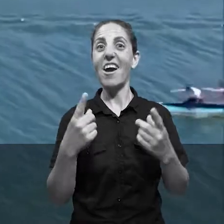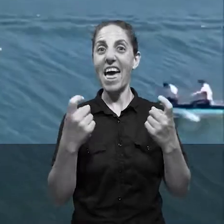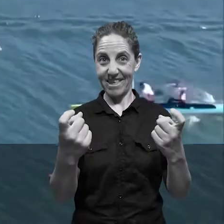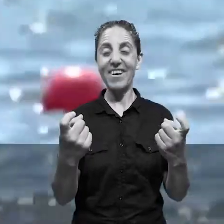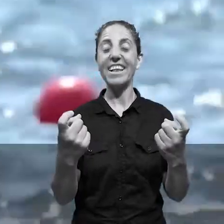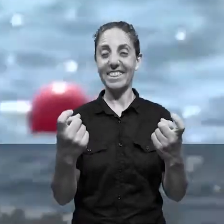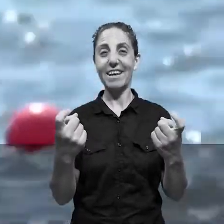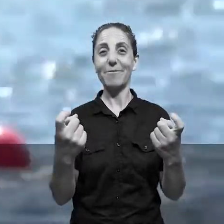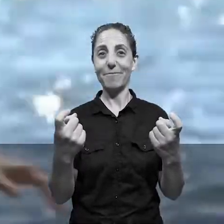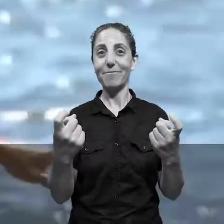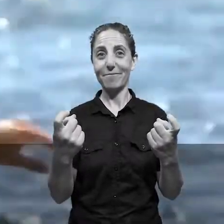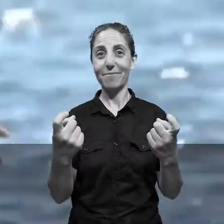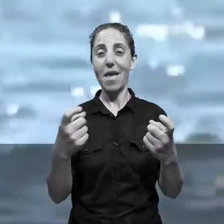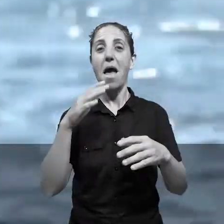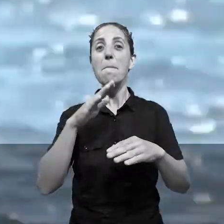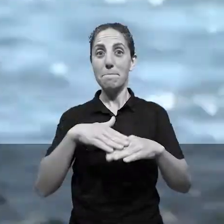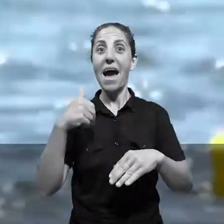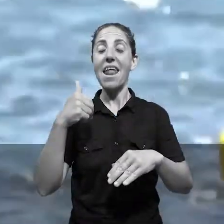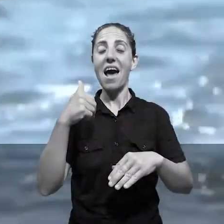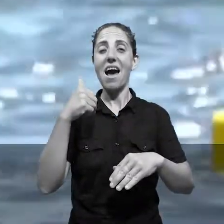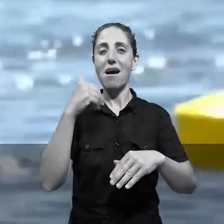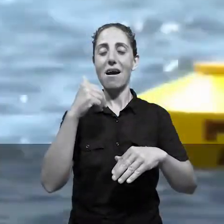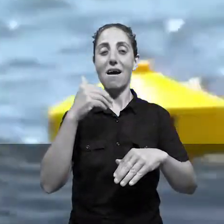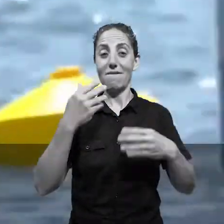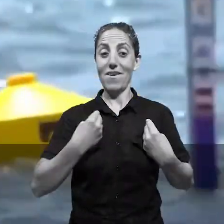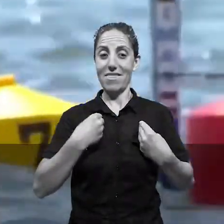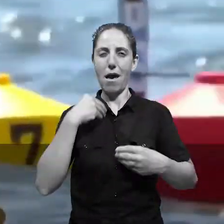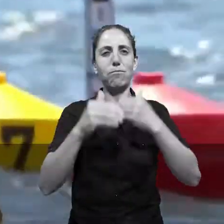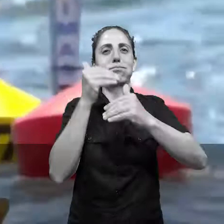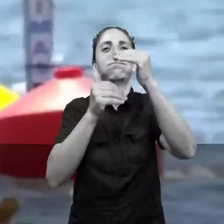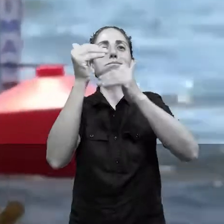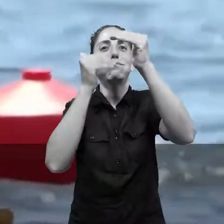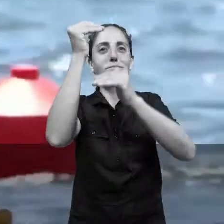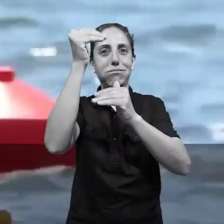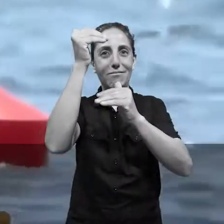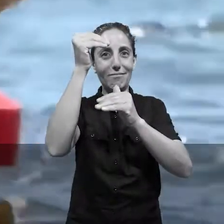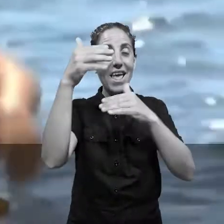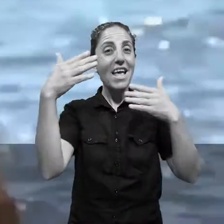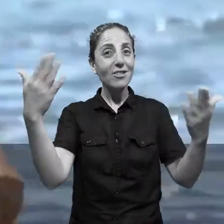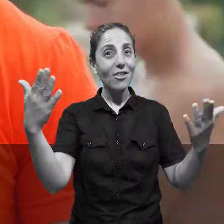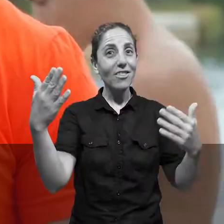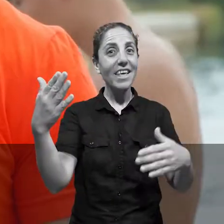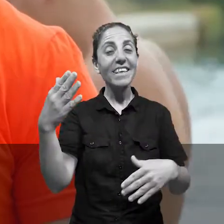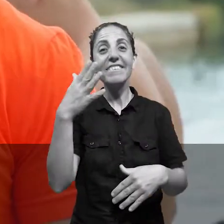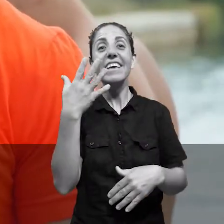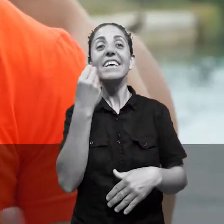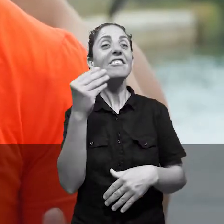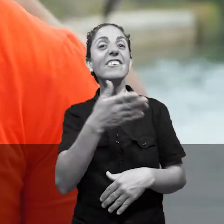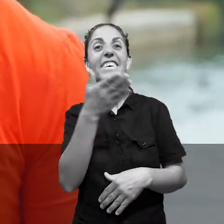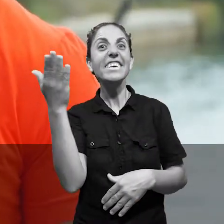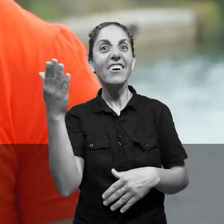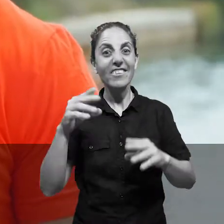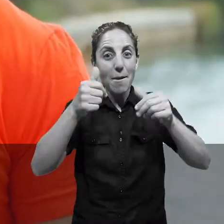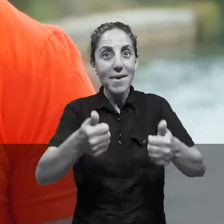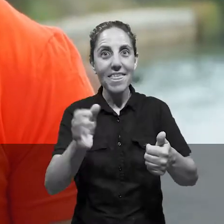necesitamos, pues, para ir escalando más en nuestras vidas. Bueno, a todos los chicos que están empezando o que llevan